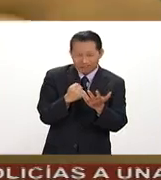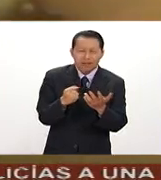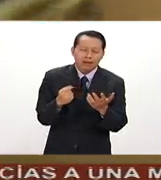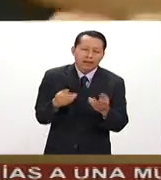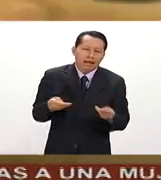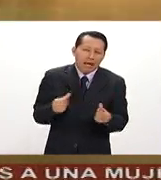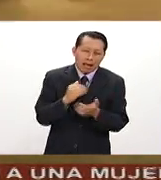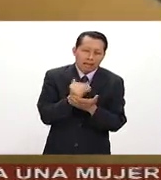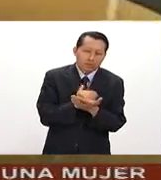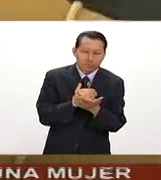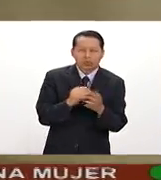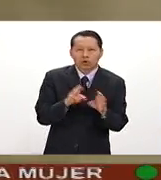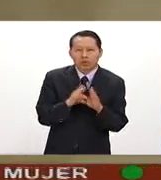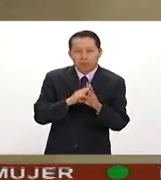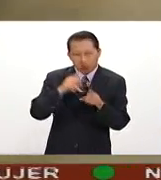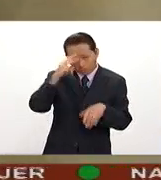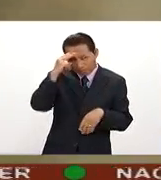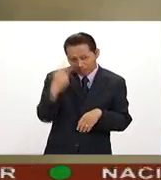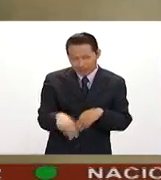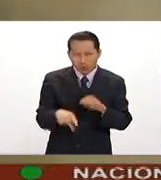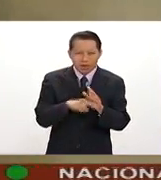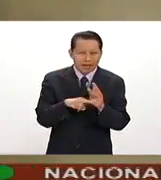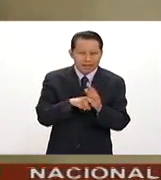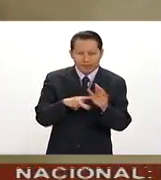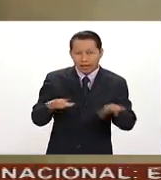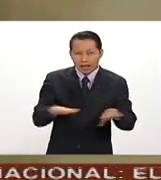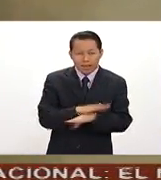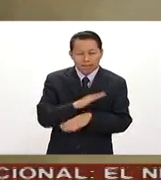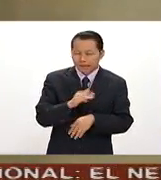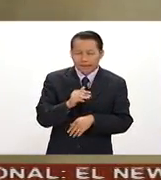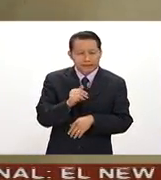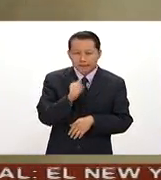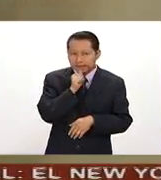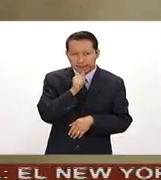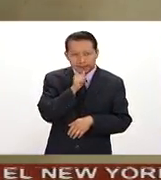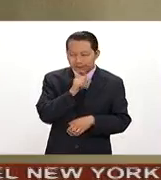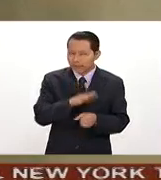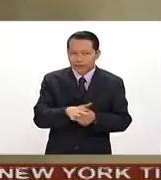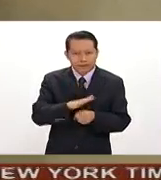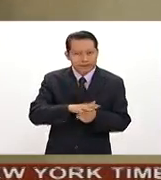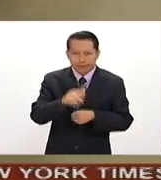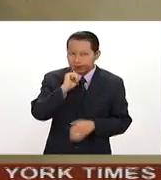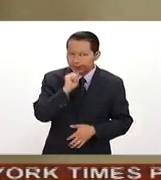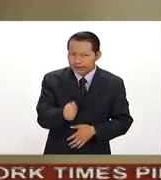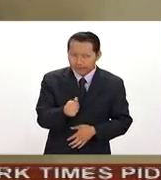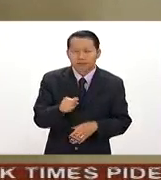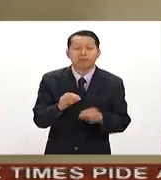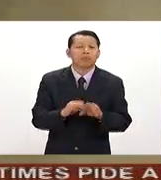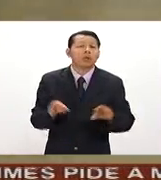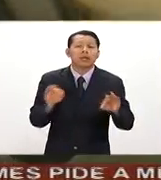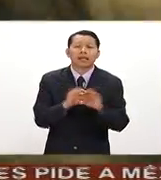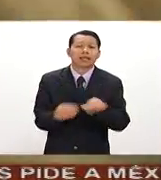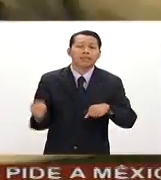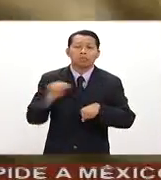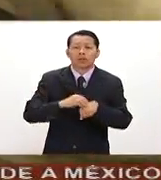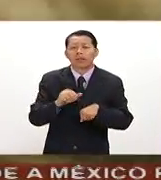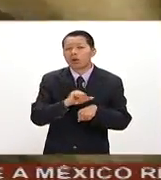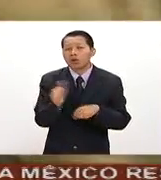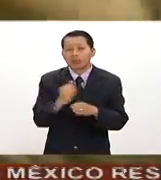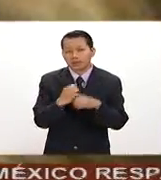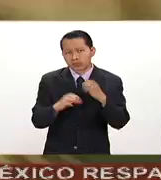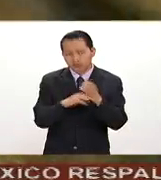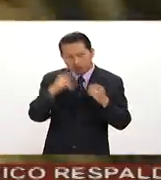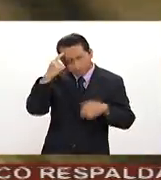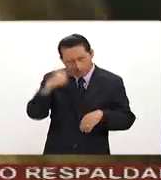perspectiva negativa de México. Yo creo que debemos dar alguna señal adicional para garantizar la